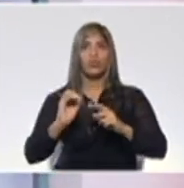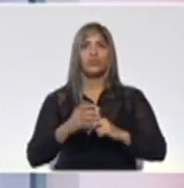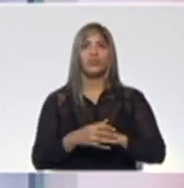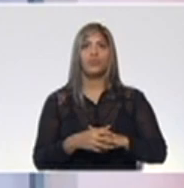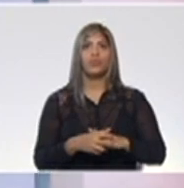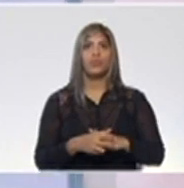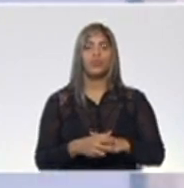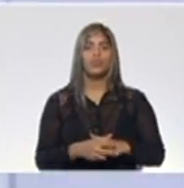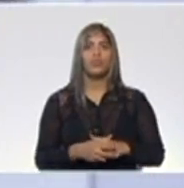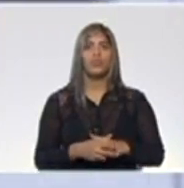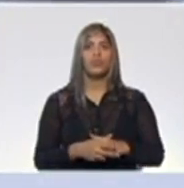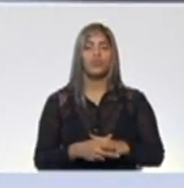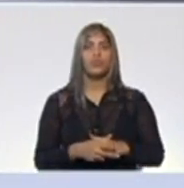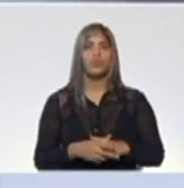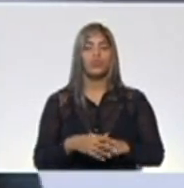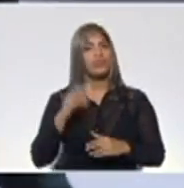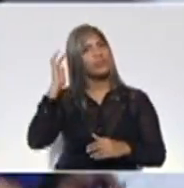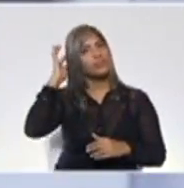Por aquí